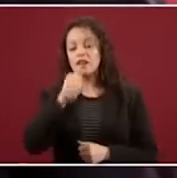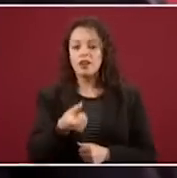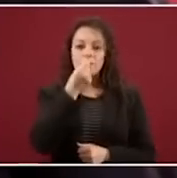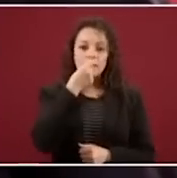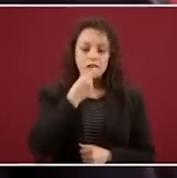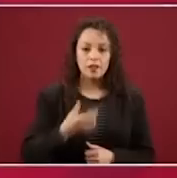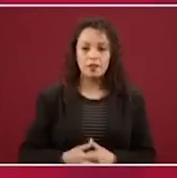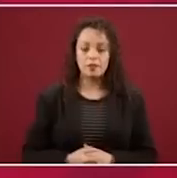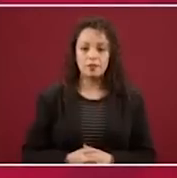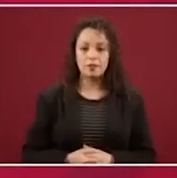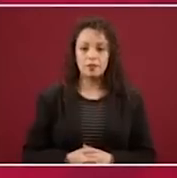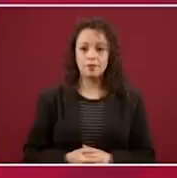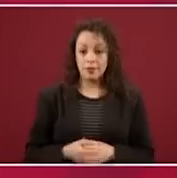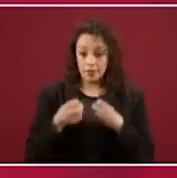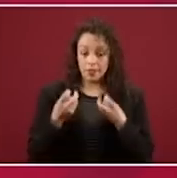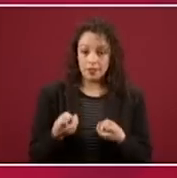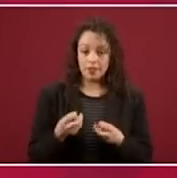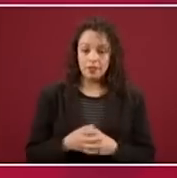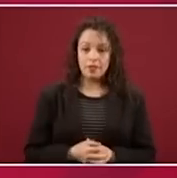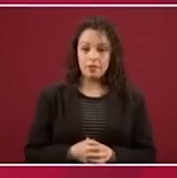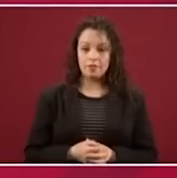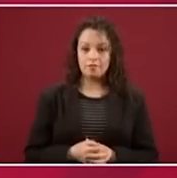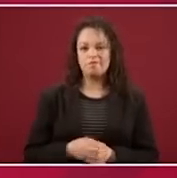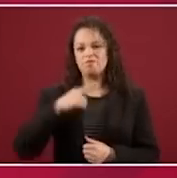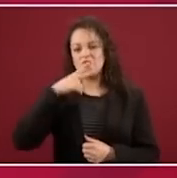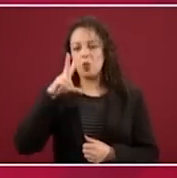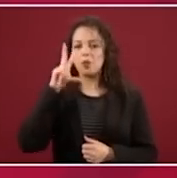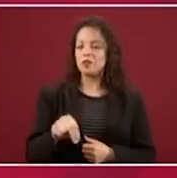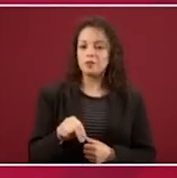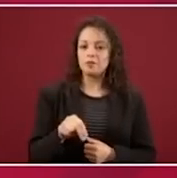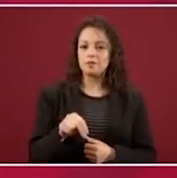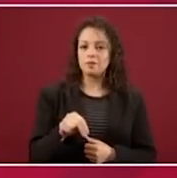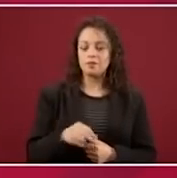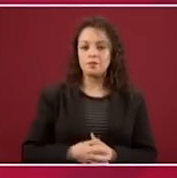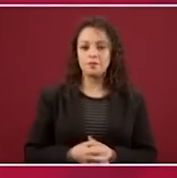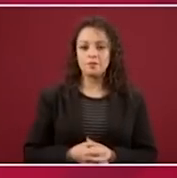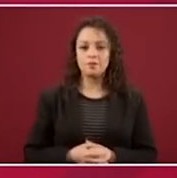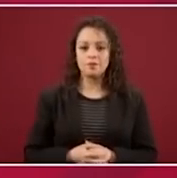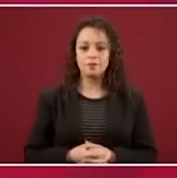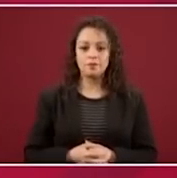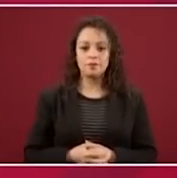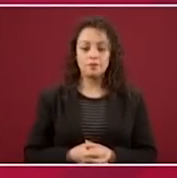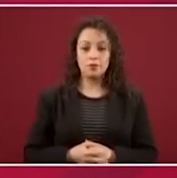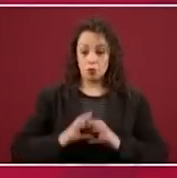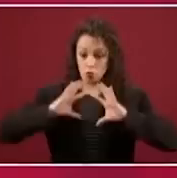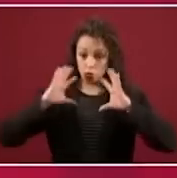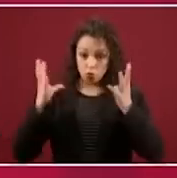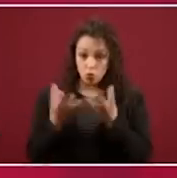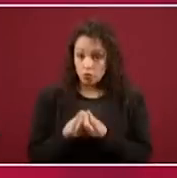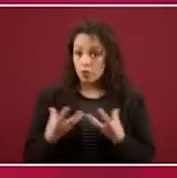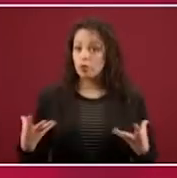¿Sí? Entonces, dijimos no, es decir, o es completo,